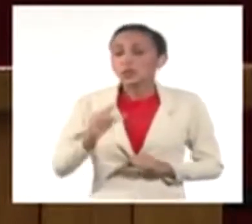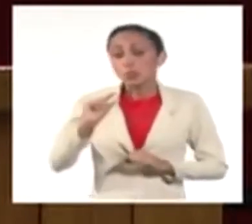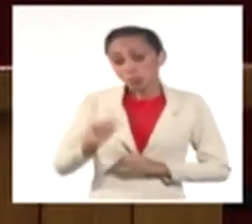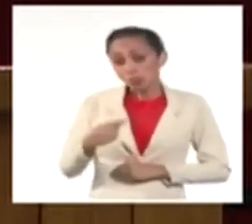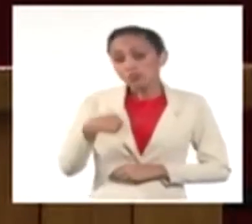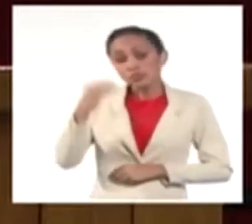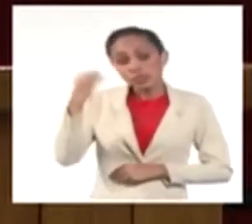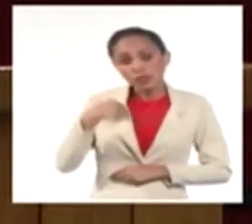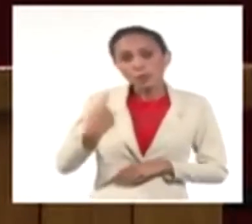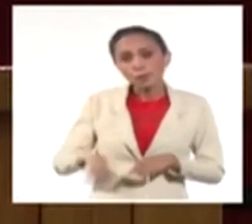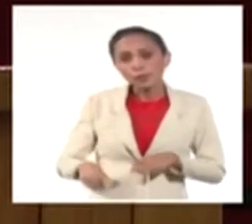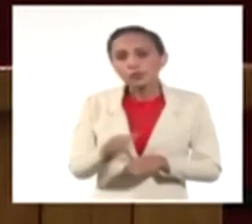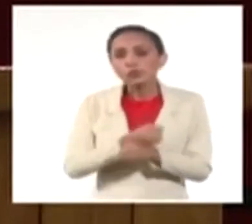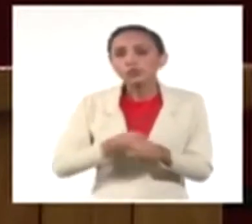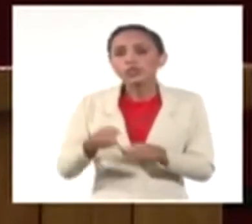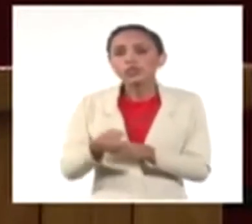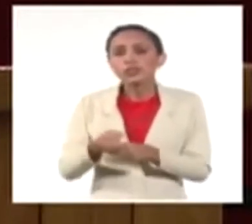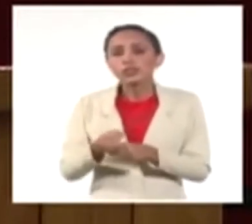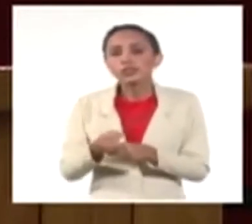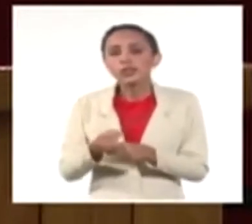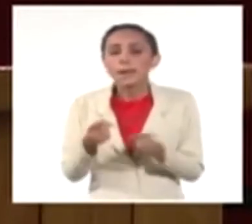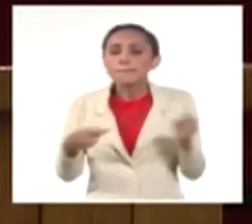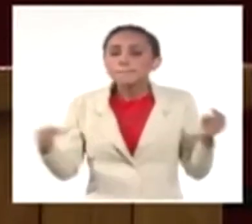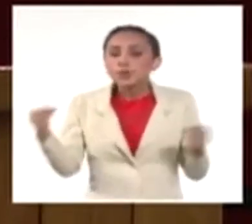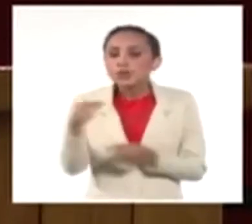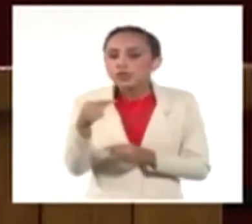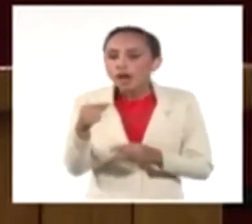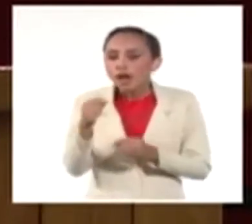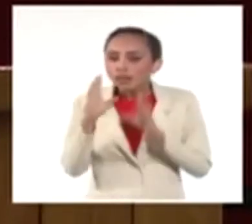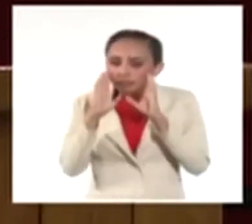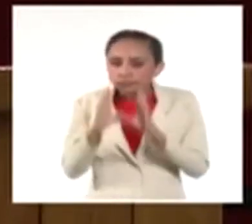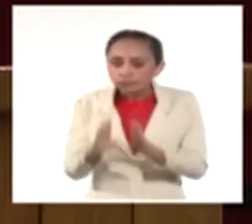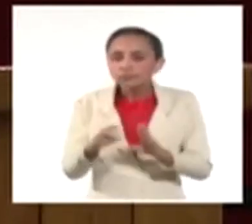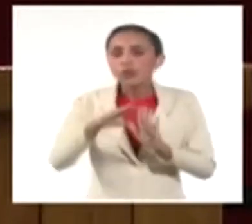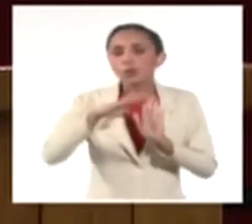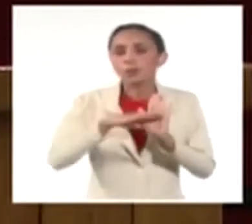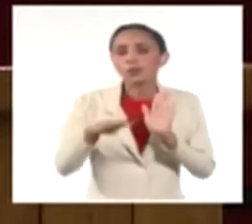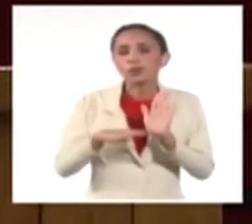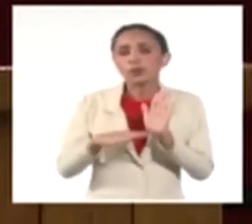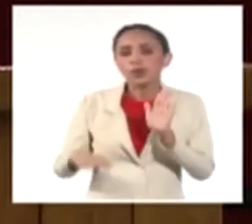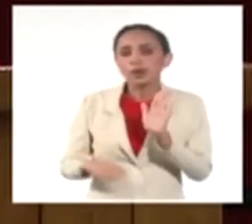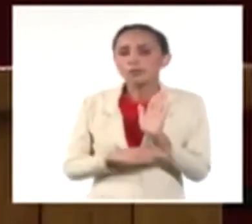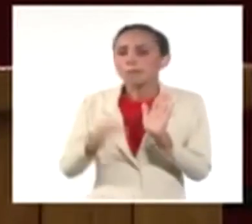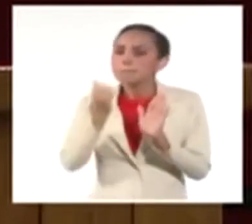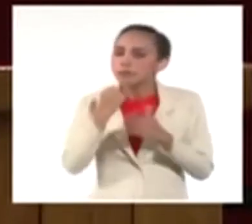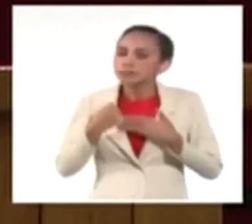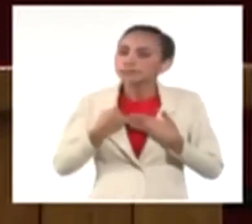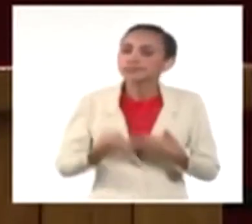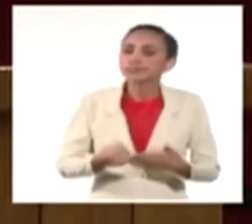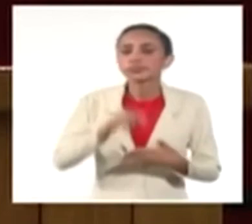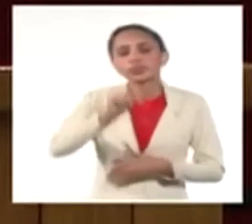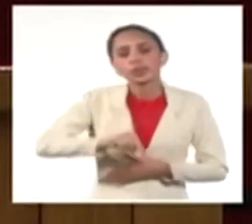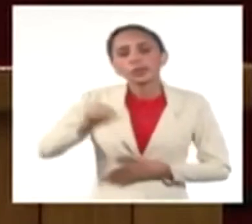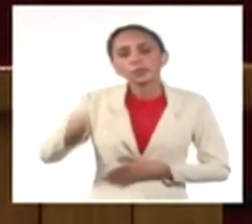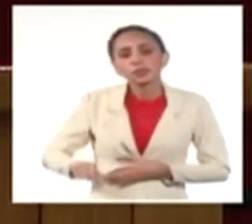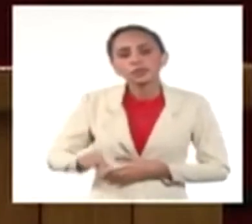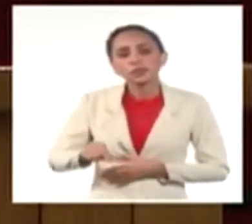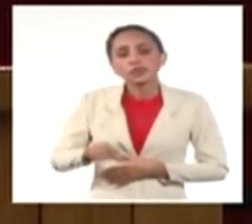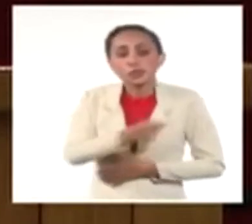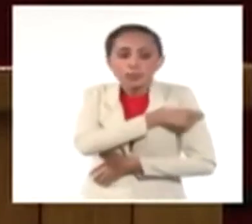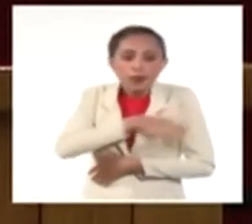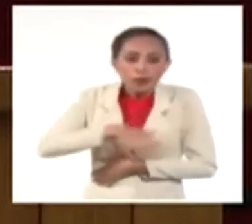las prioridades, las que responden a los programas más nobles y humanistas a favor de la